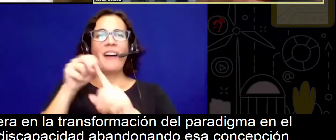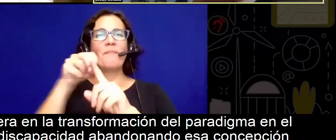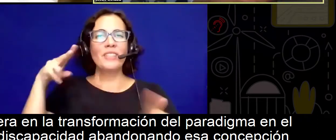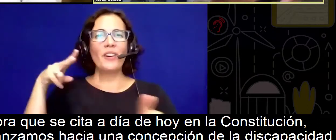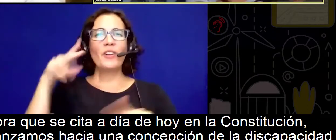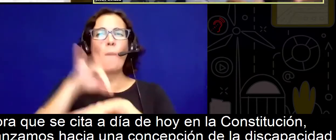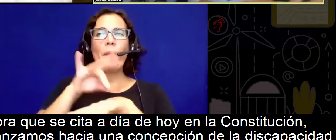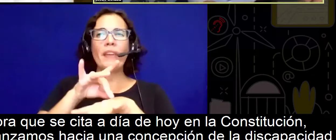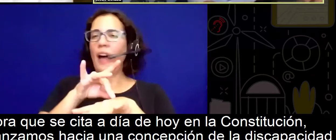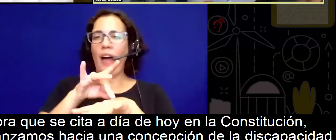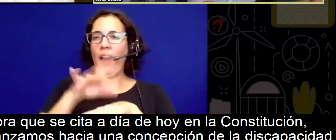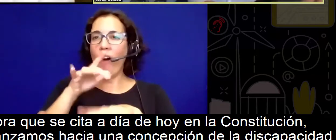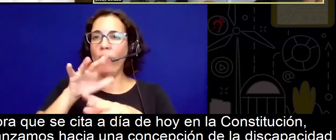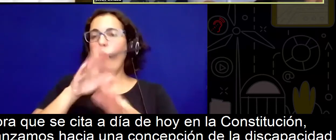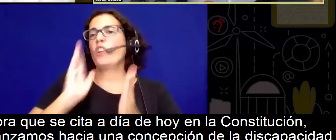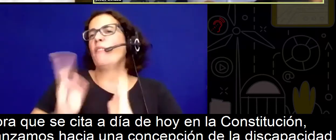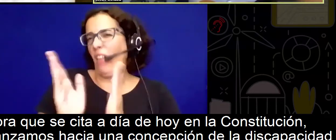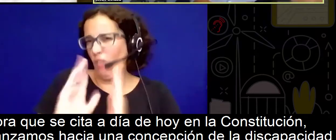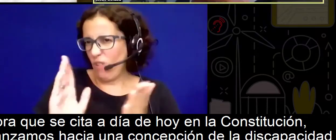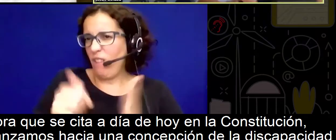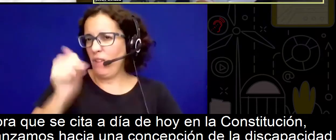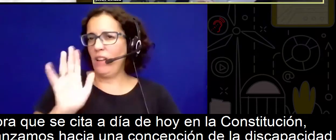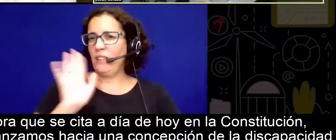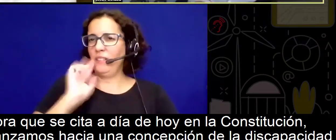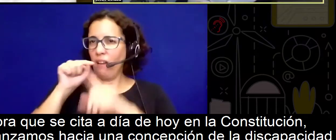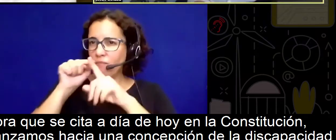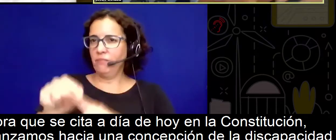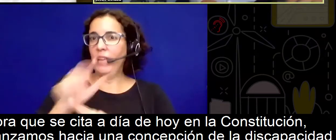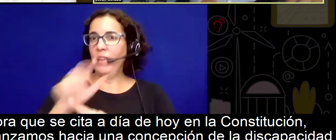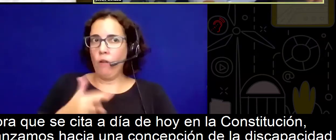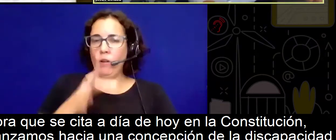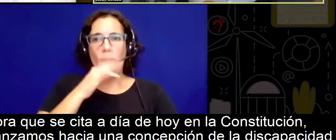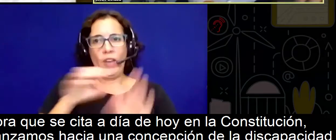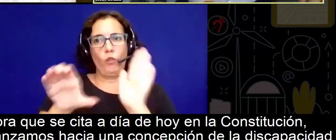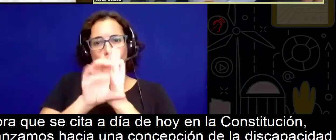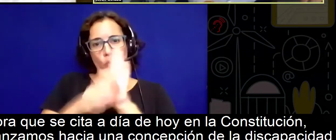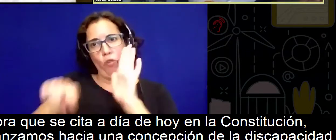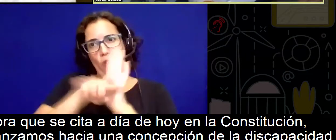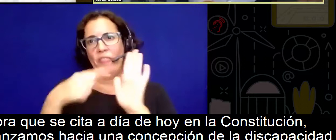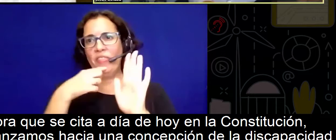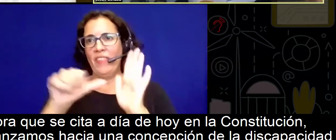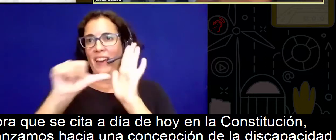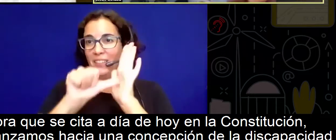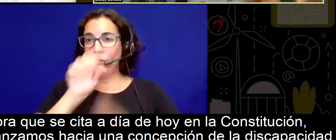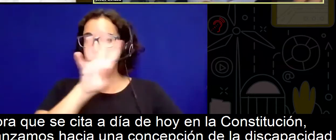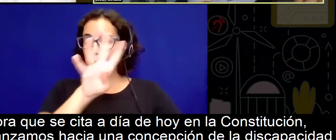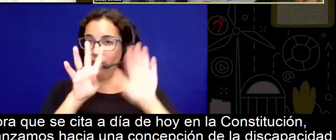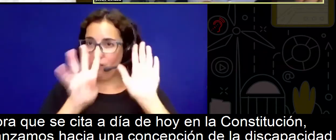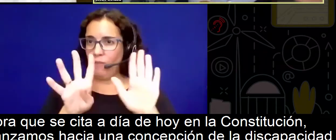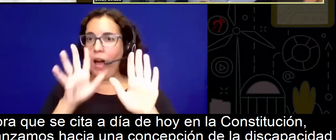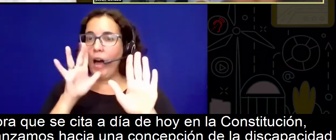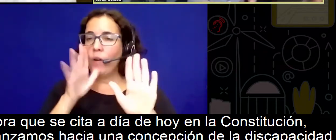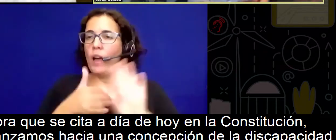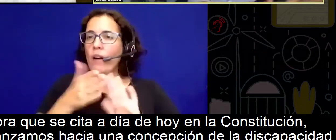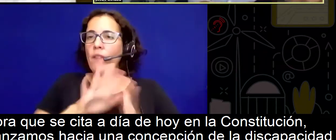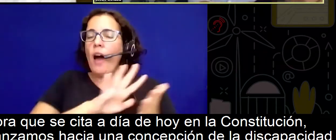más médico-rehabilitadora, ¿no? Que se cita incluso a día de hoy todavía en la Constitución, en el artículo 49, y avanzamos hacia una